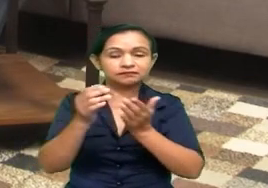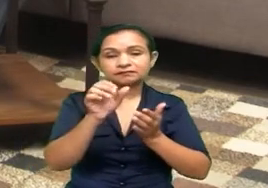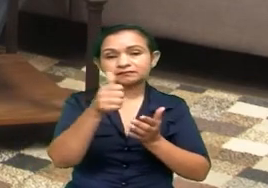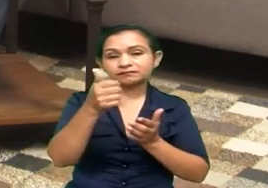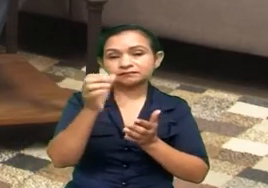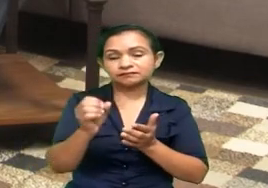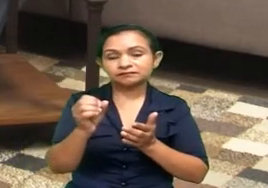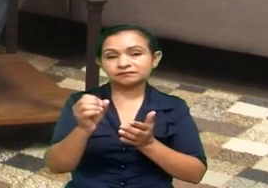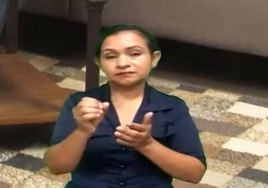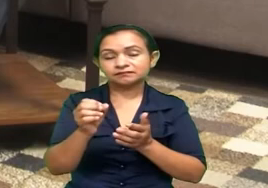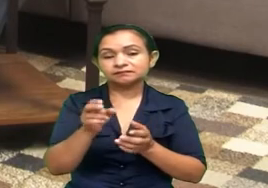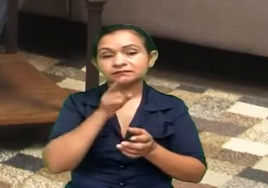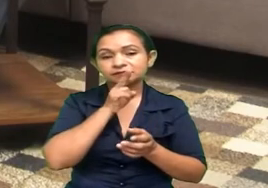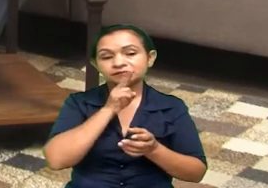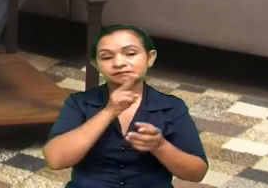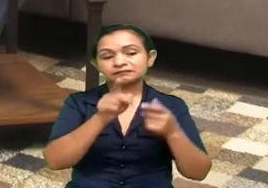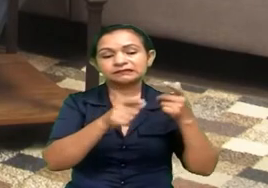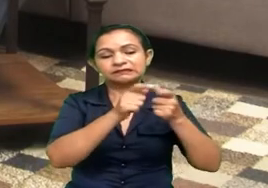fue cuando